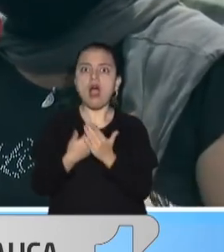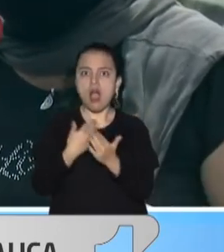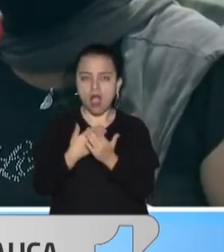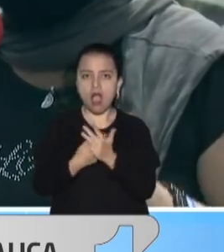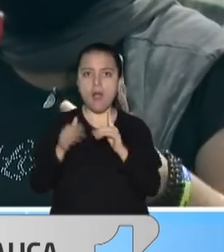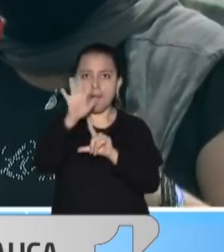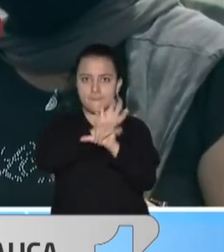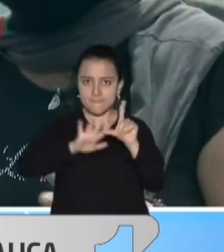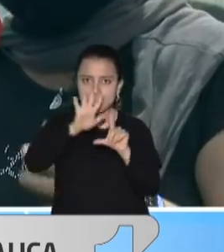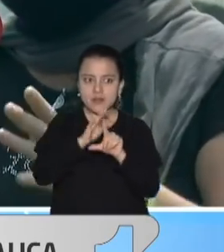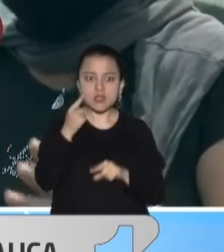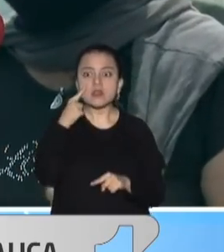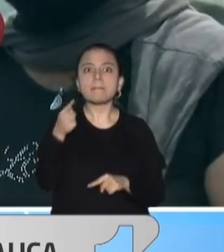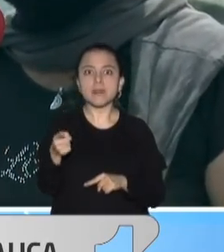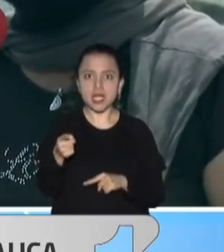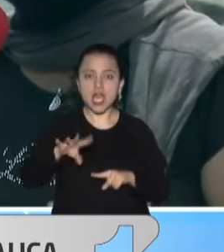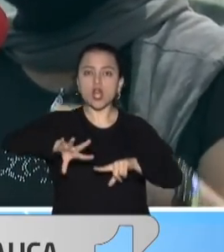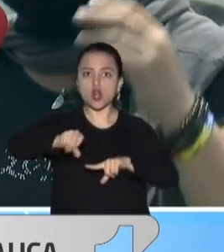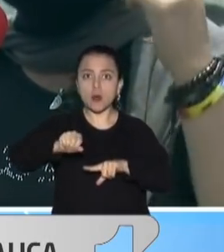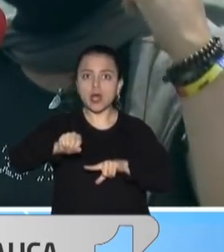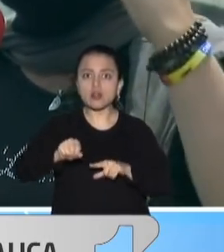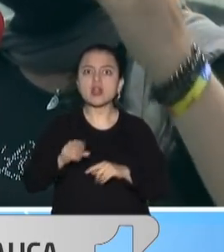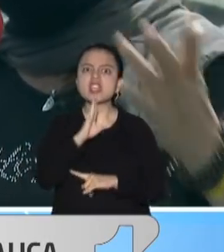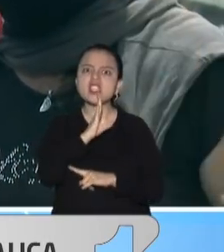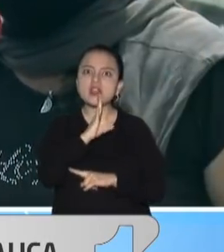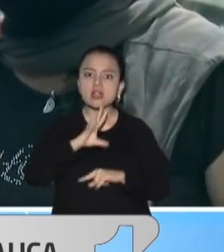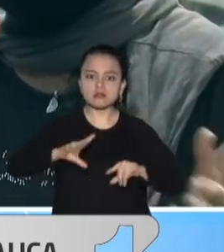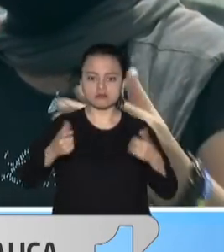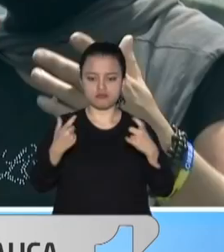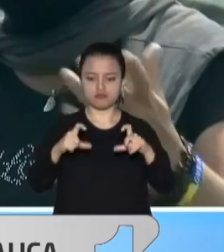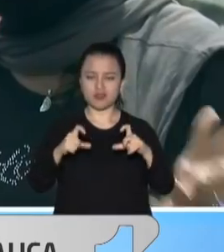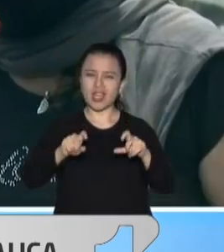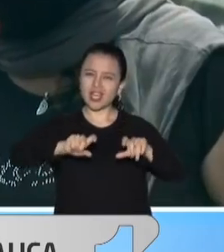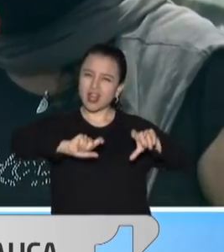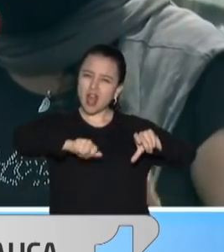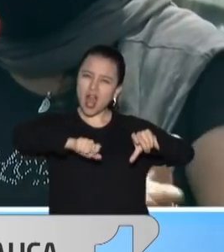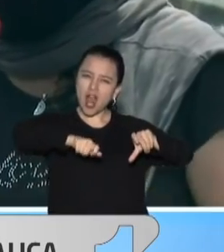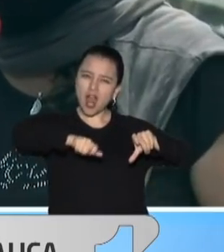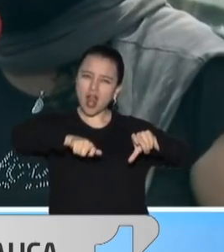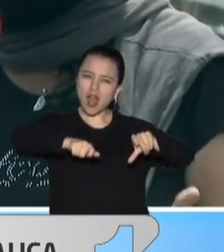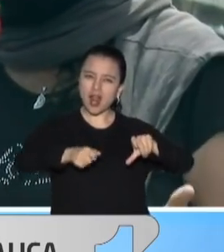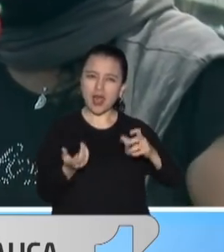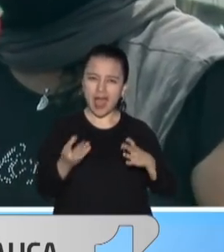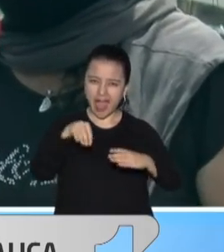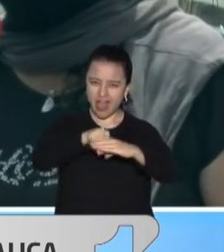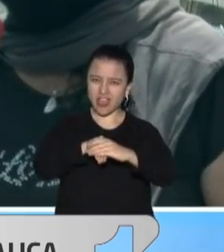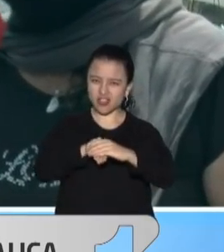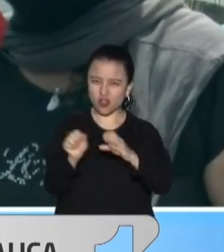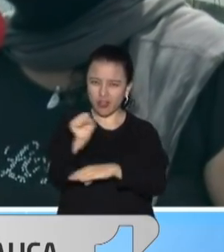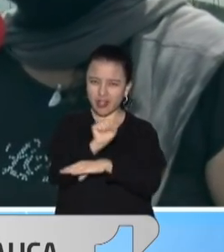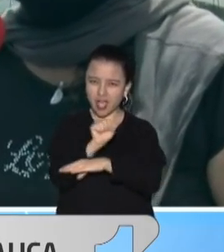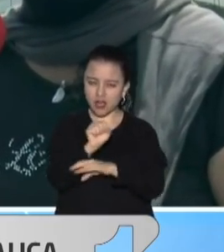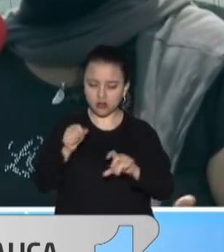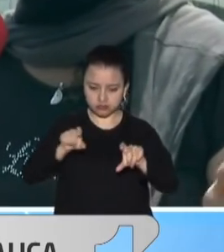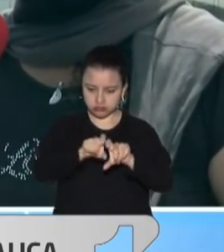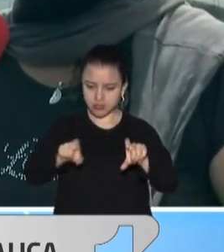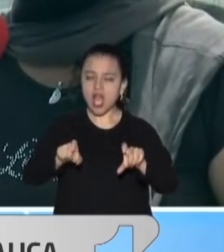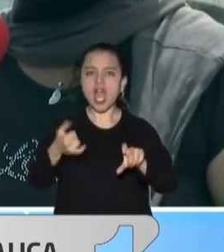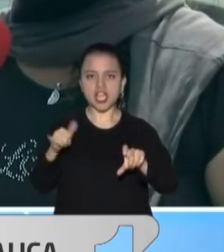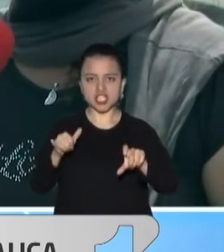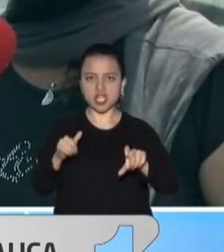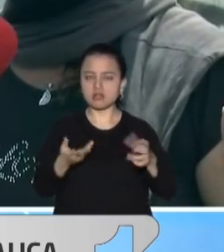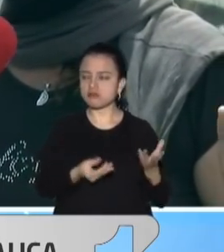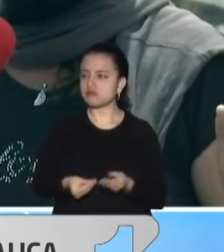entregándole los radios al gerente de la empresa. Con todo el mundo en sus celulares grabó este para que quedara constancia. Y pues